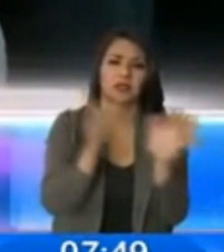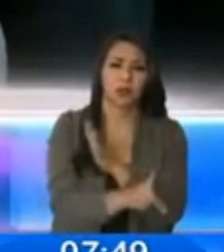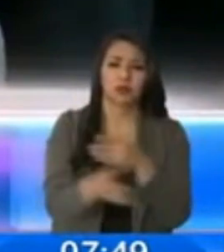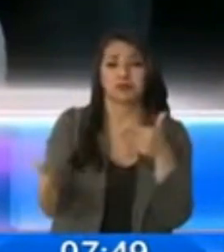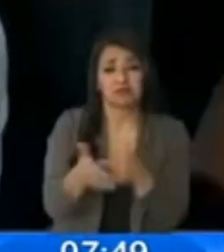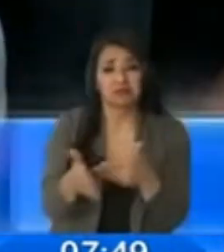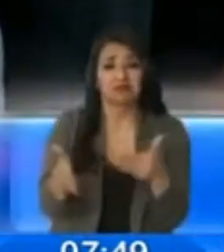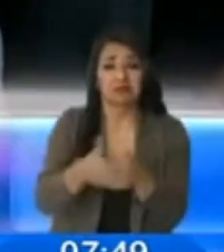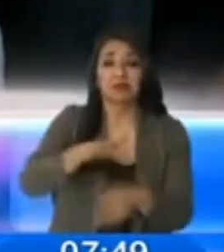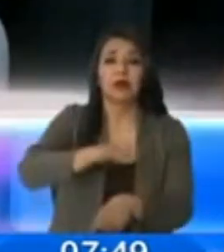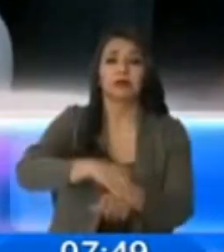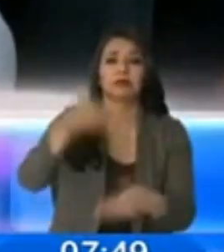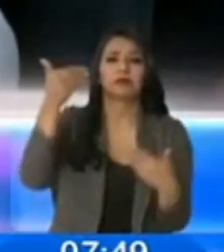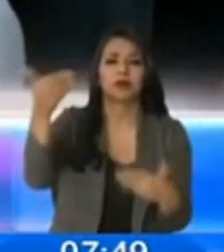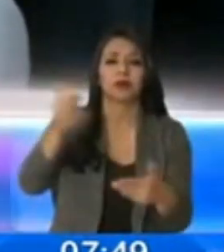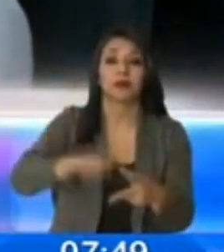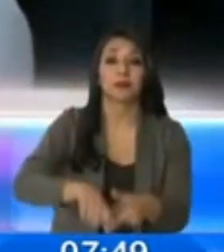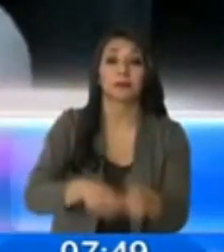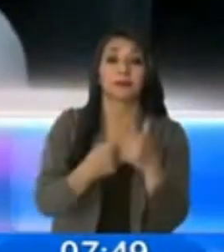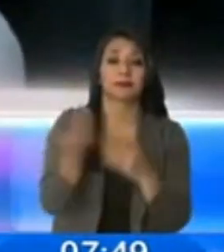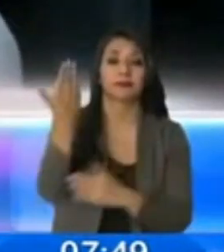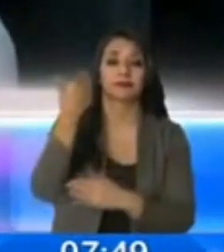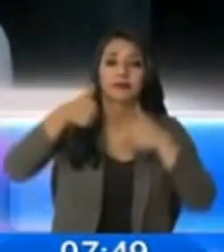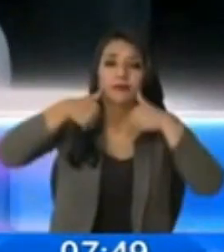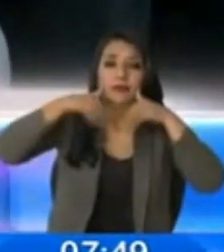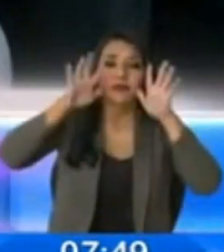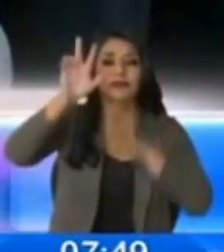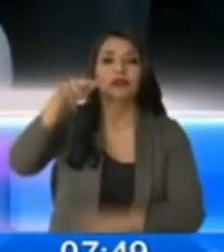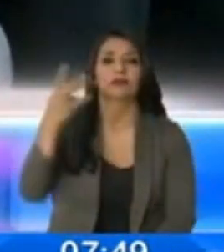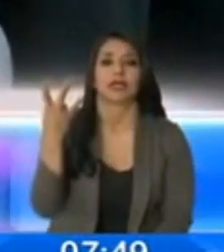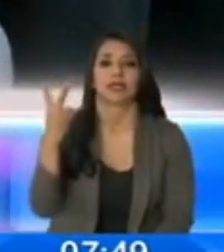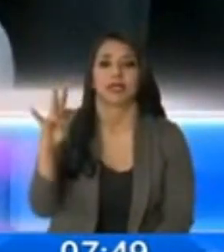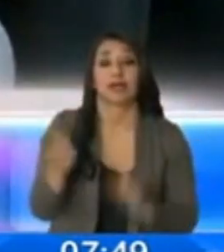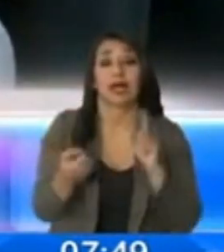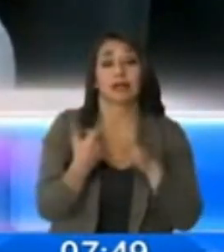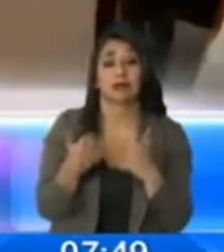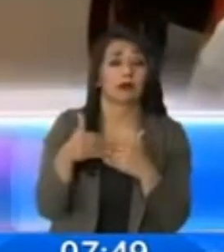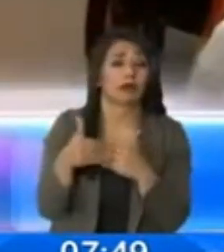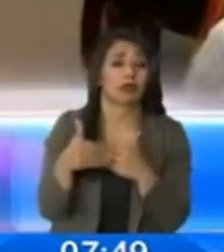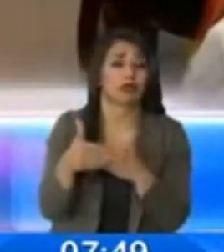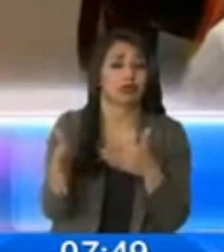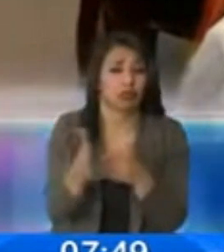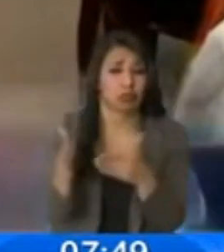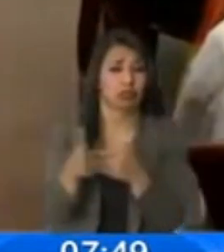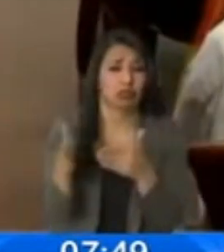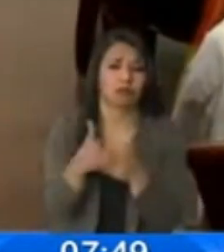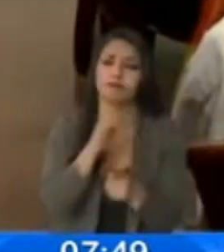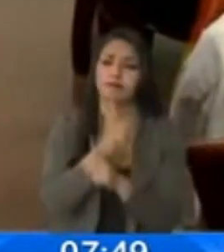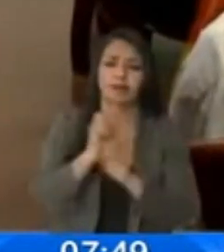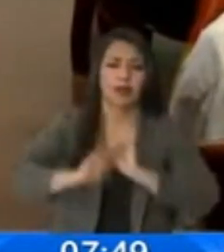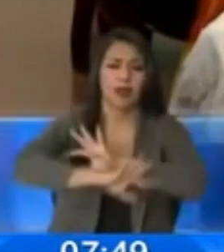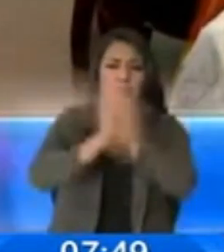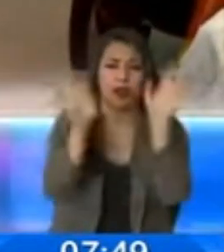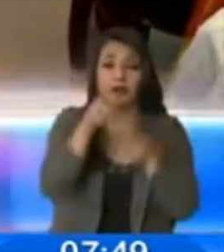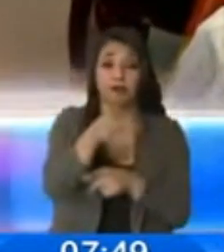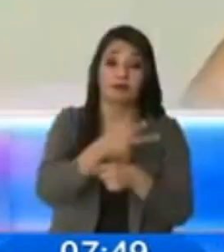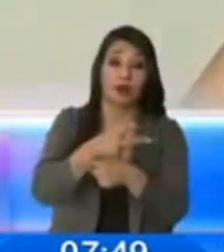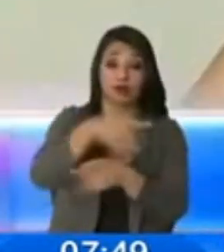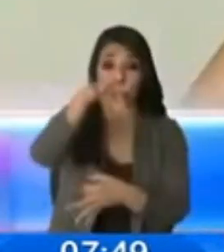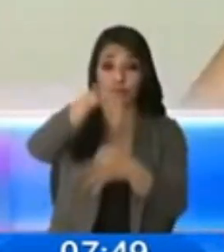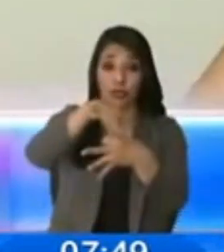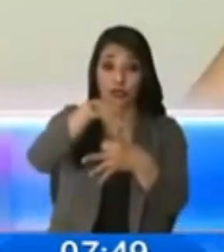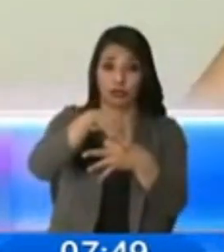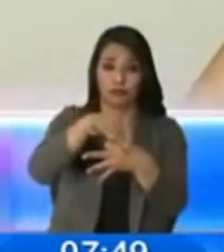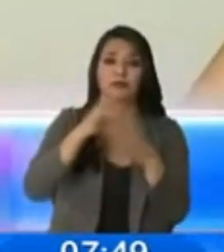bloqueo político que inició en diciembre del 2017 y que continúa hasta la fecha. Que queden claro que con la decisión del Consejo Electoral